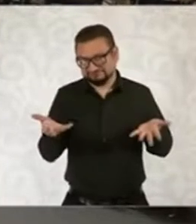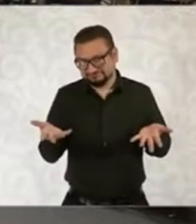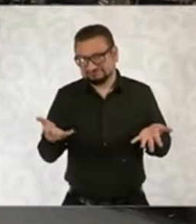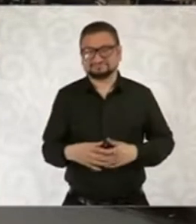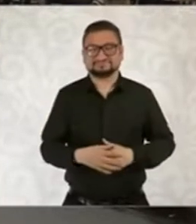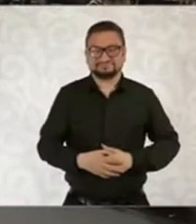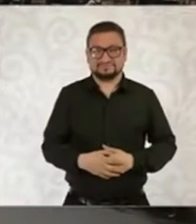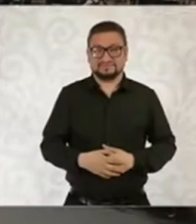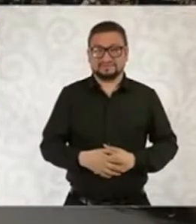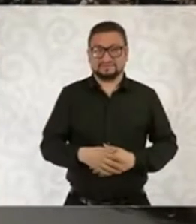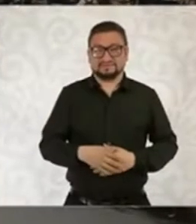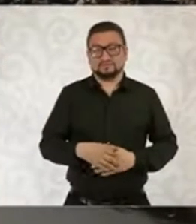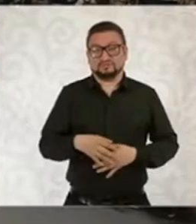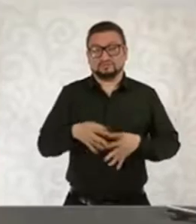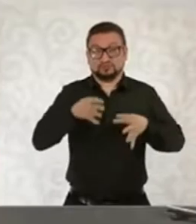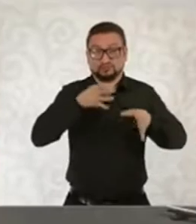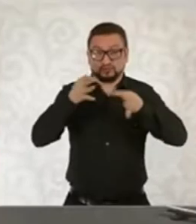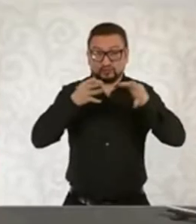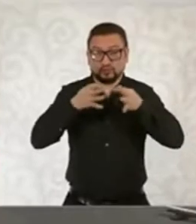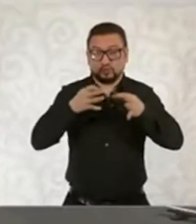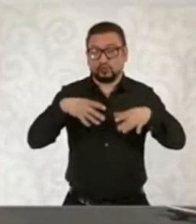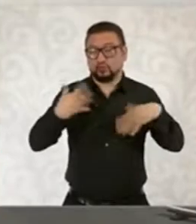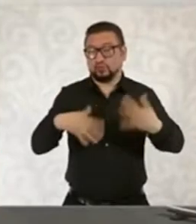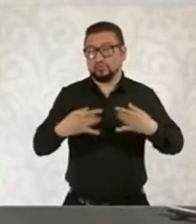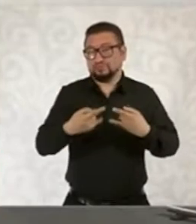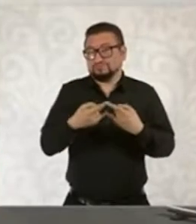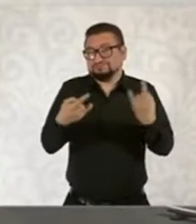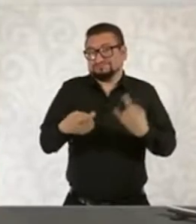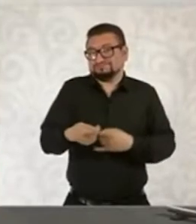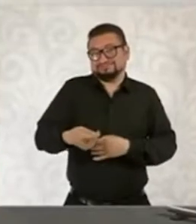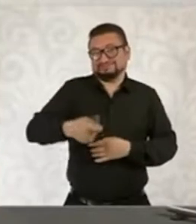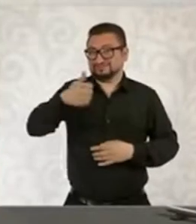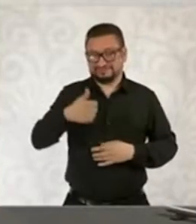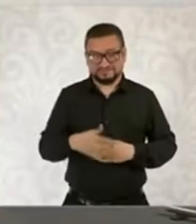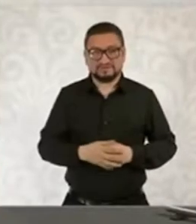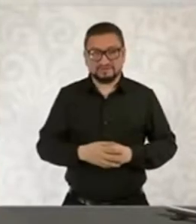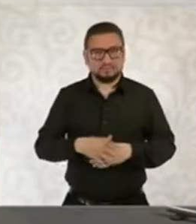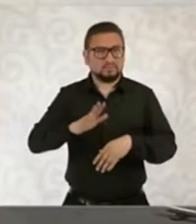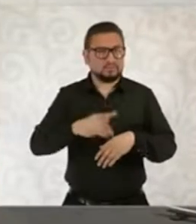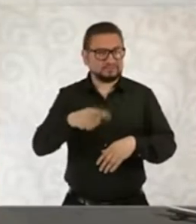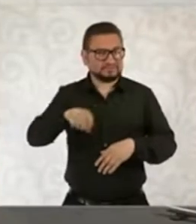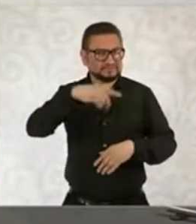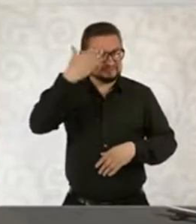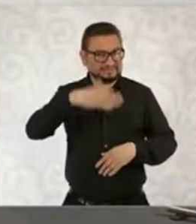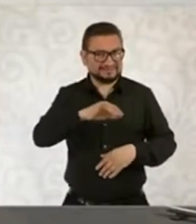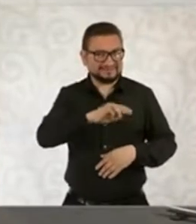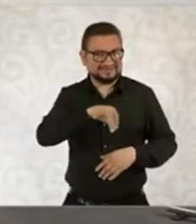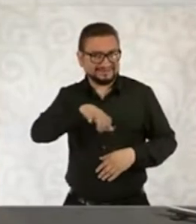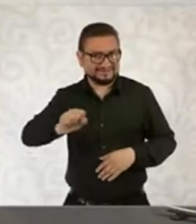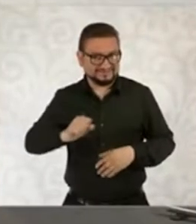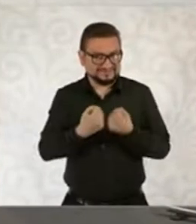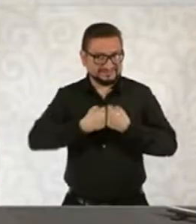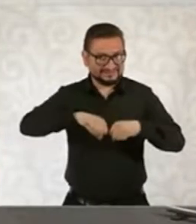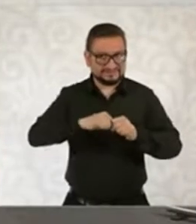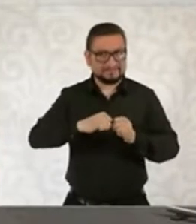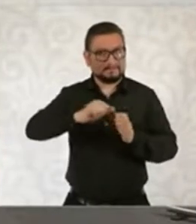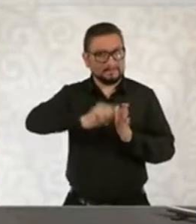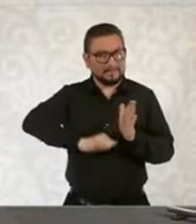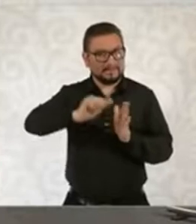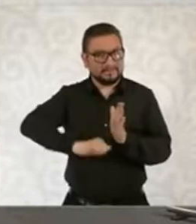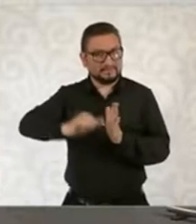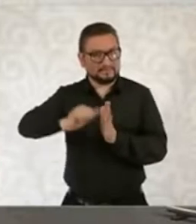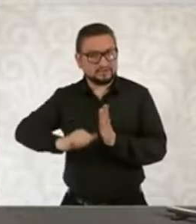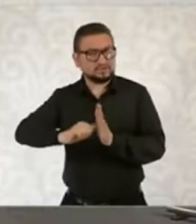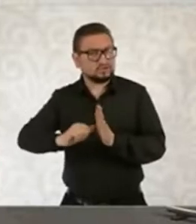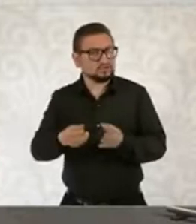un reporte histórico. Como saben, el IMSS mes con mes reporta